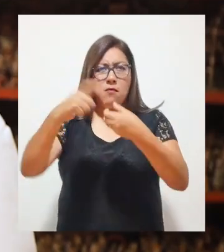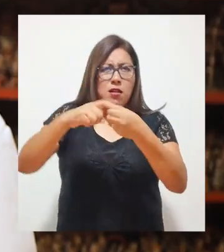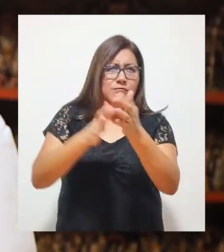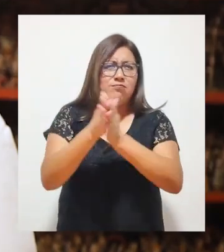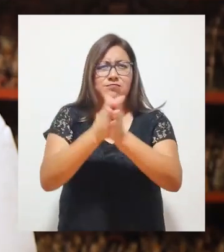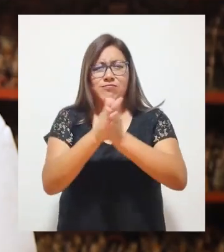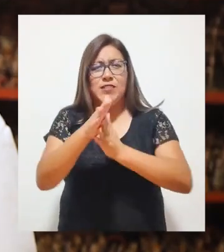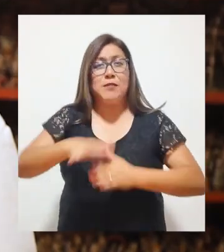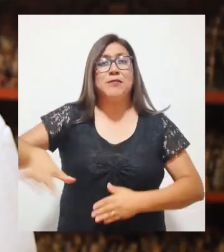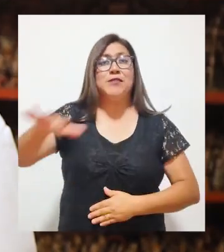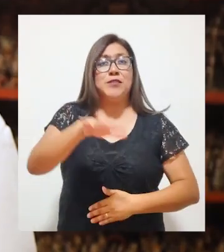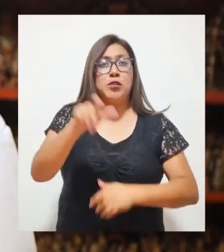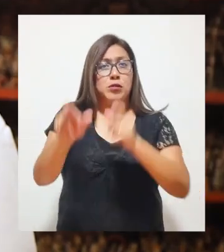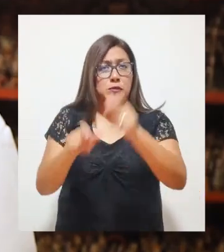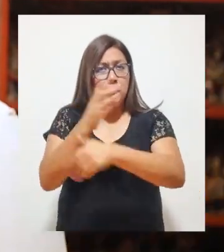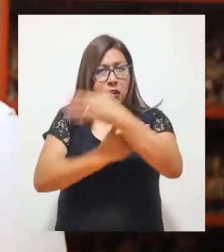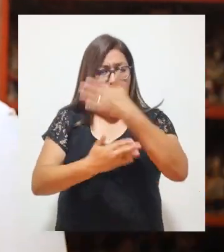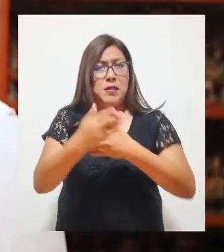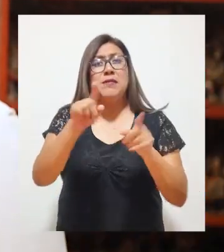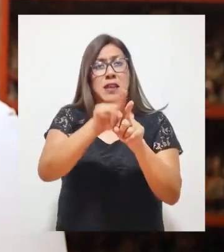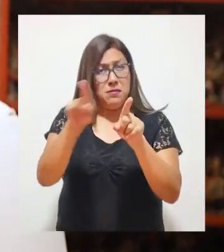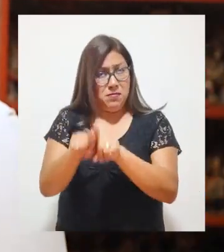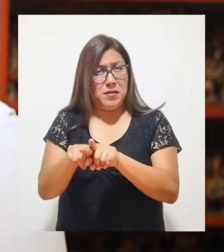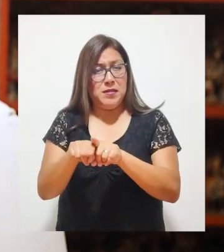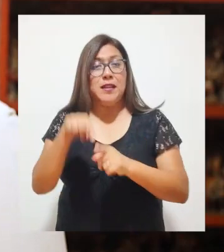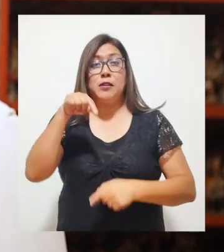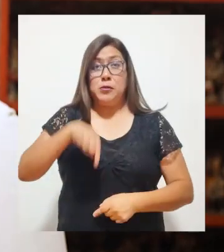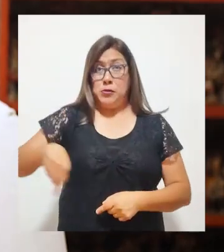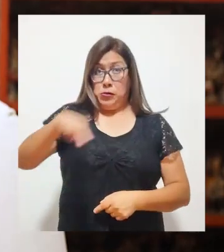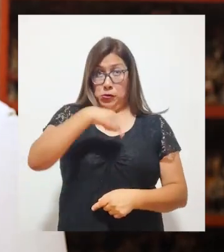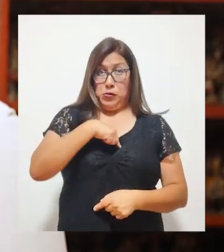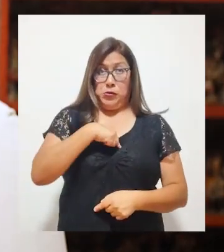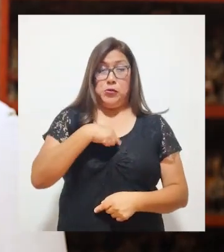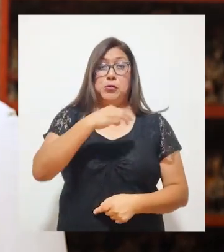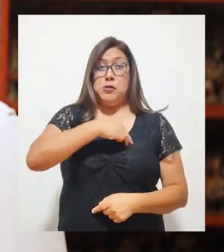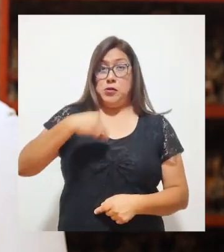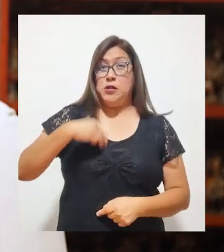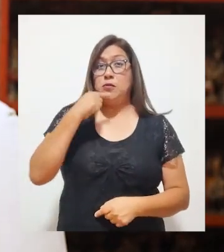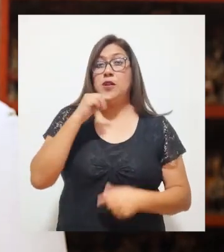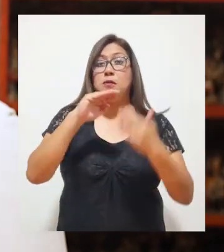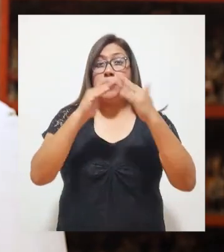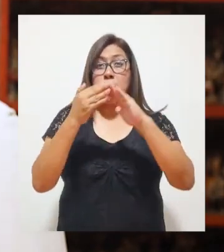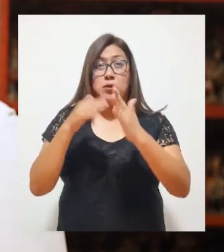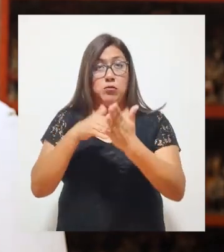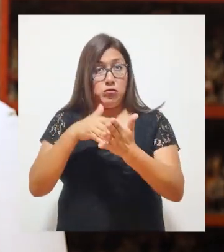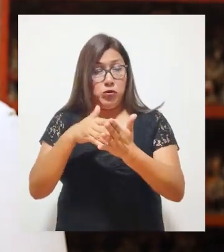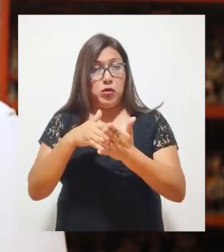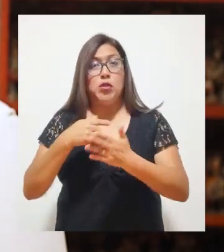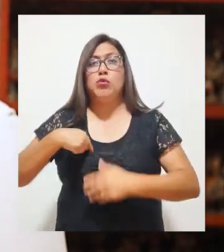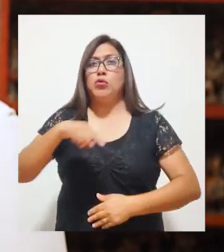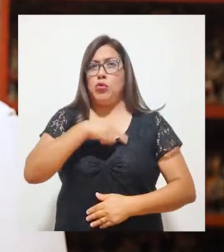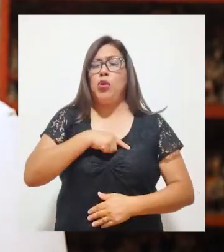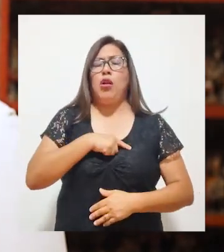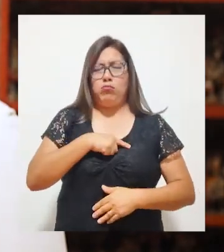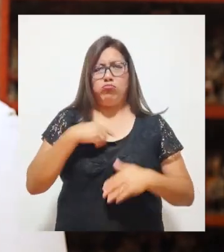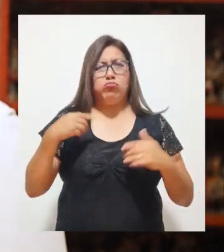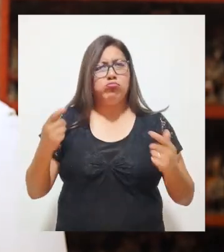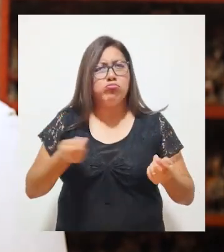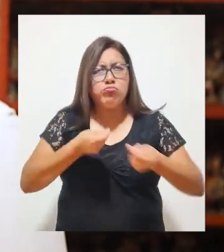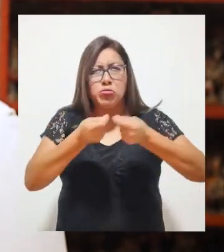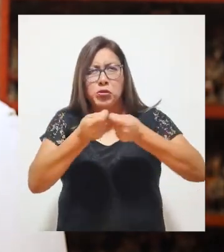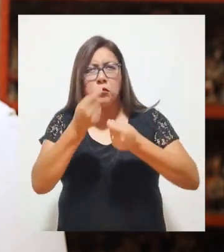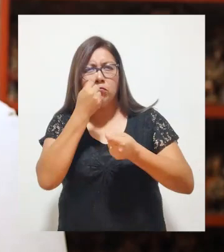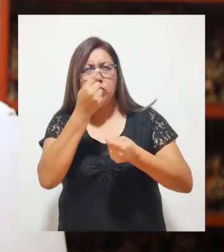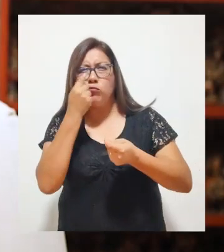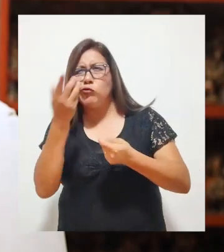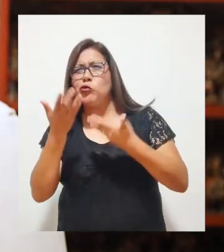activa de las personas con discapacidad. Desde el Ministerio de la Mujer y Poblaciones Vulnerables, haremos una administración